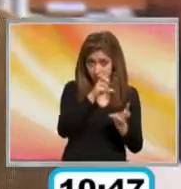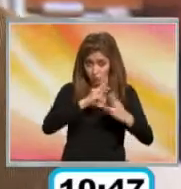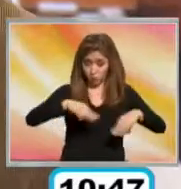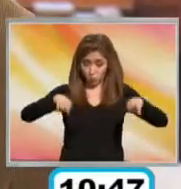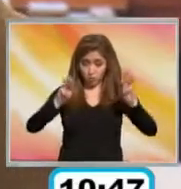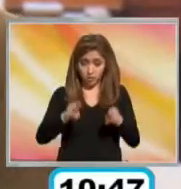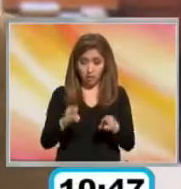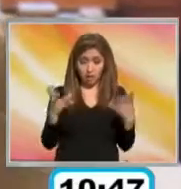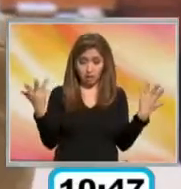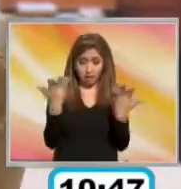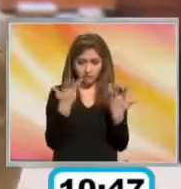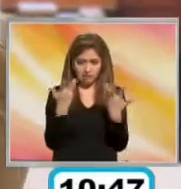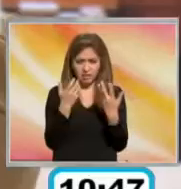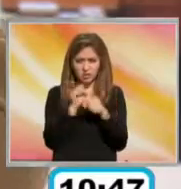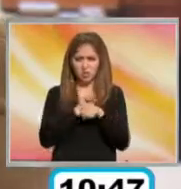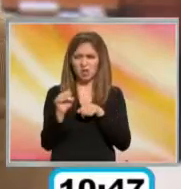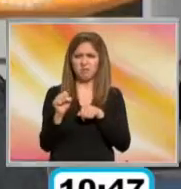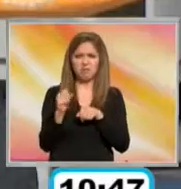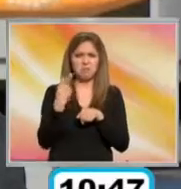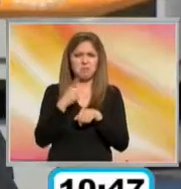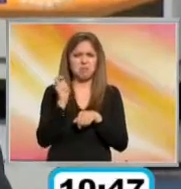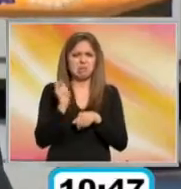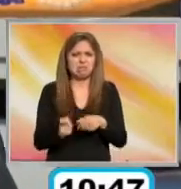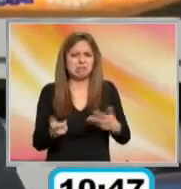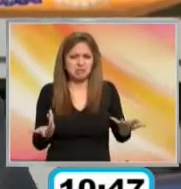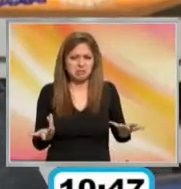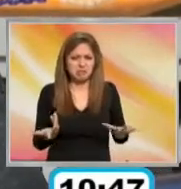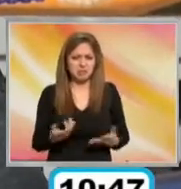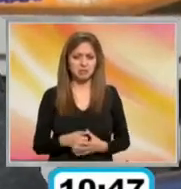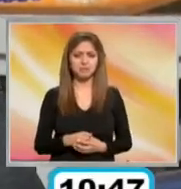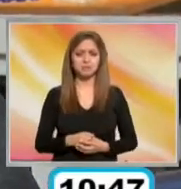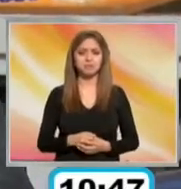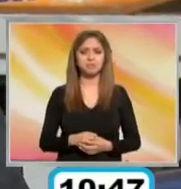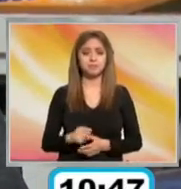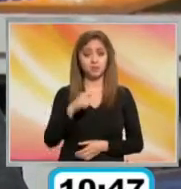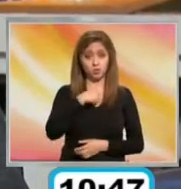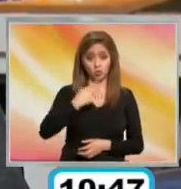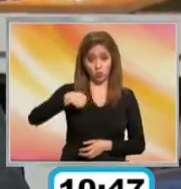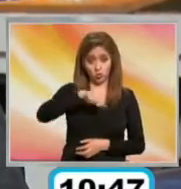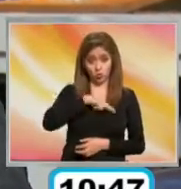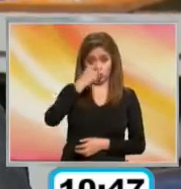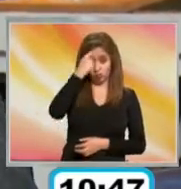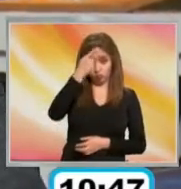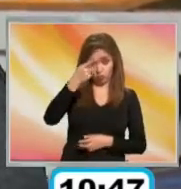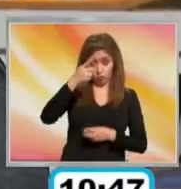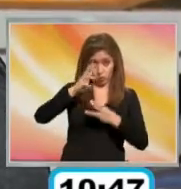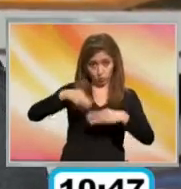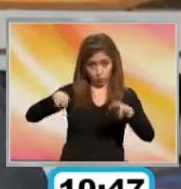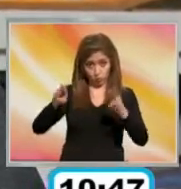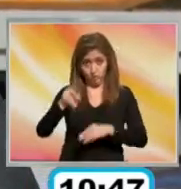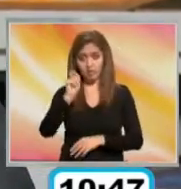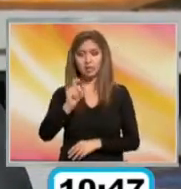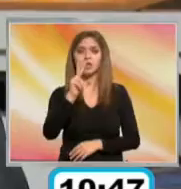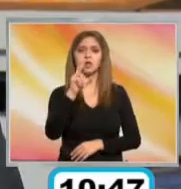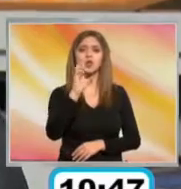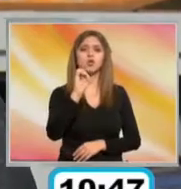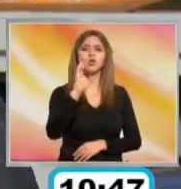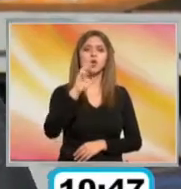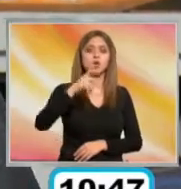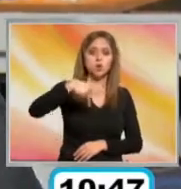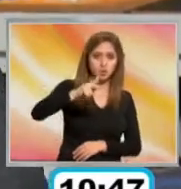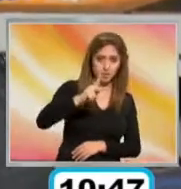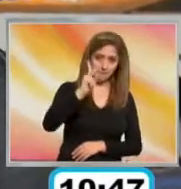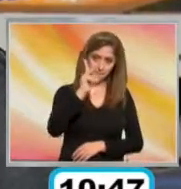hacen música suave. Explícame esto, a ver. Bueno, creo que el rock que estamos haciendo es un rock pop, es un rock bastante Alternativo, indie.